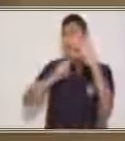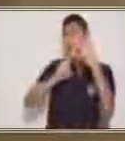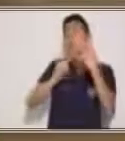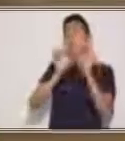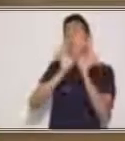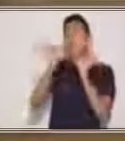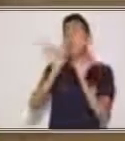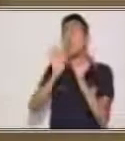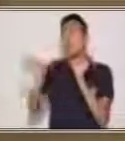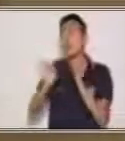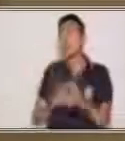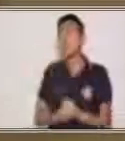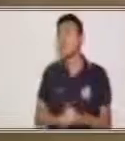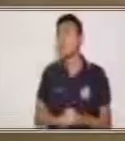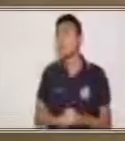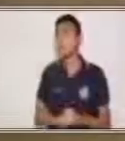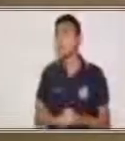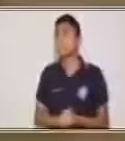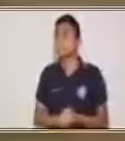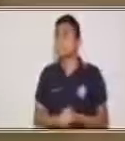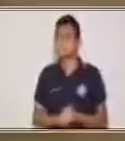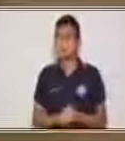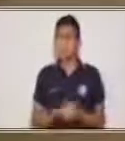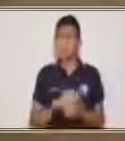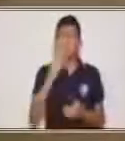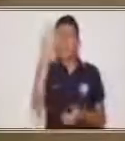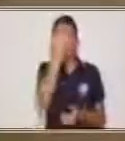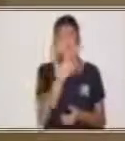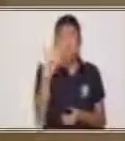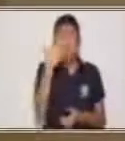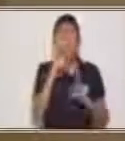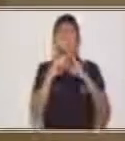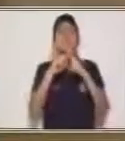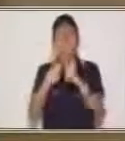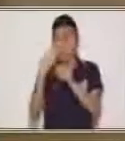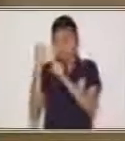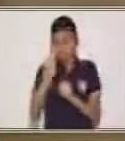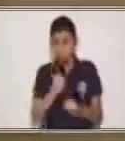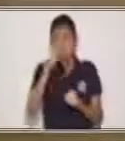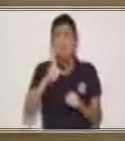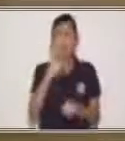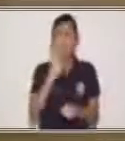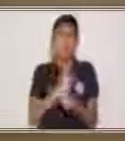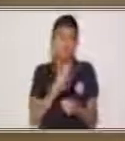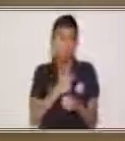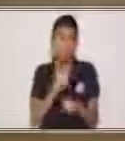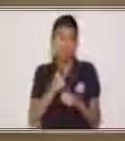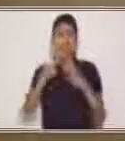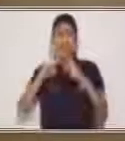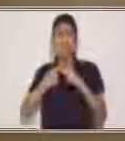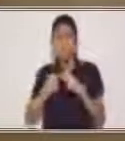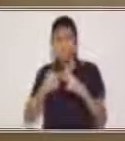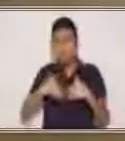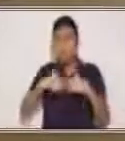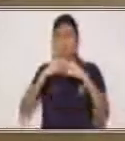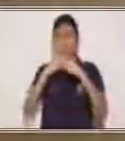los garíganú o los garífunas, se asentaron y desarrollaron en Guatemala, huyendo de la violencia de las